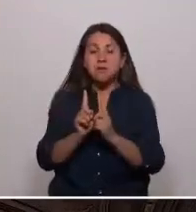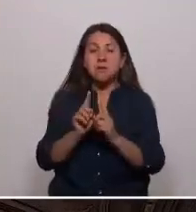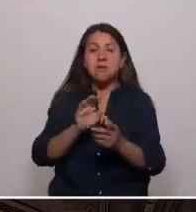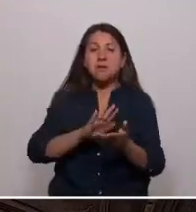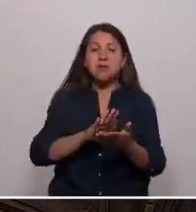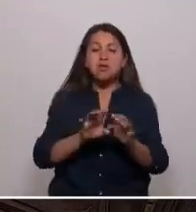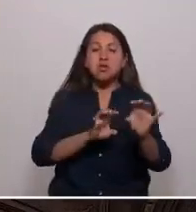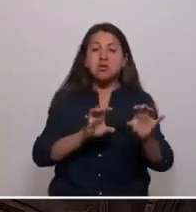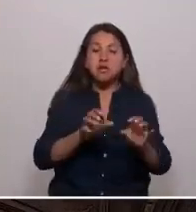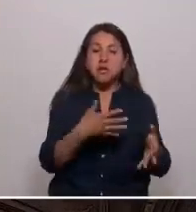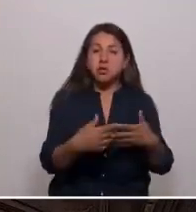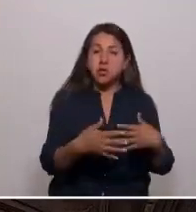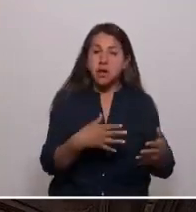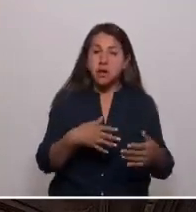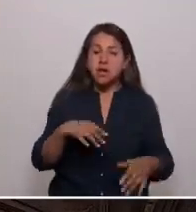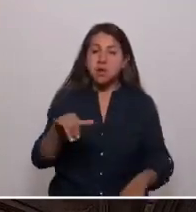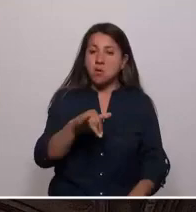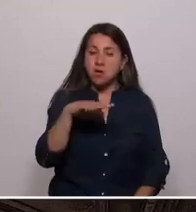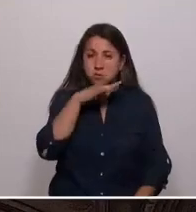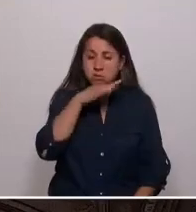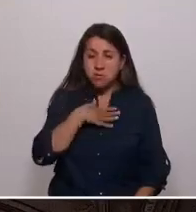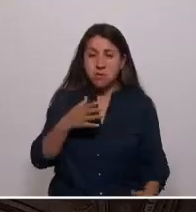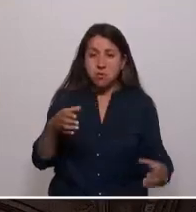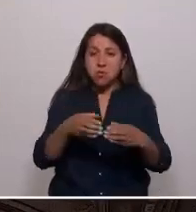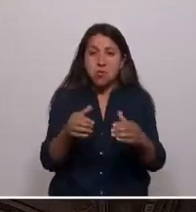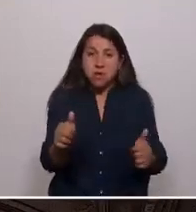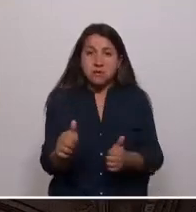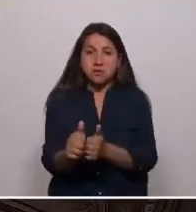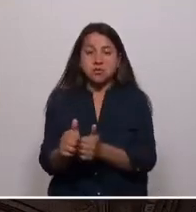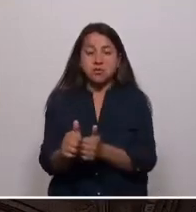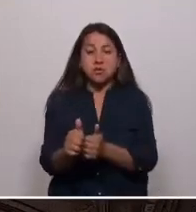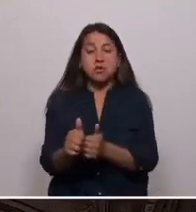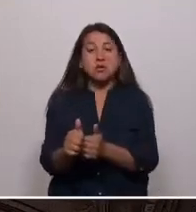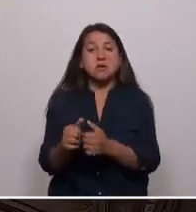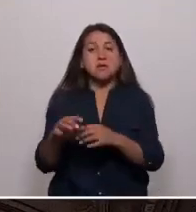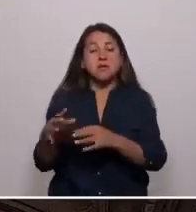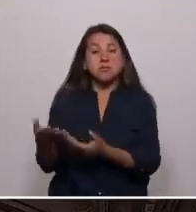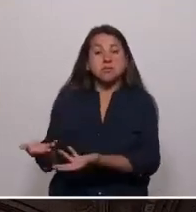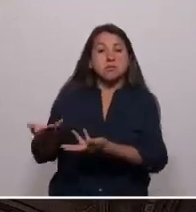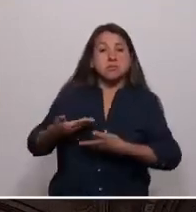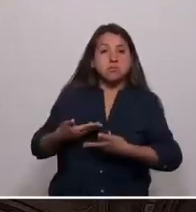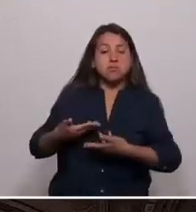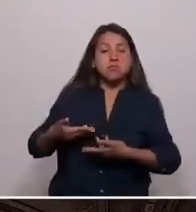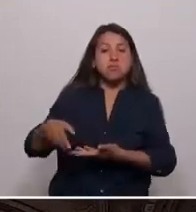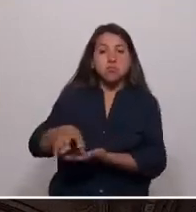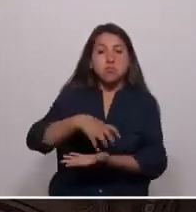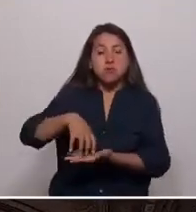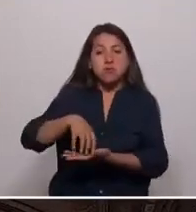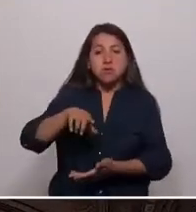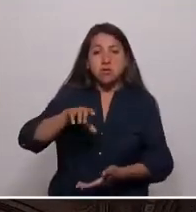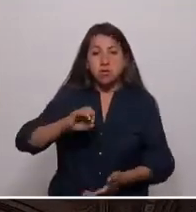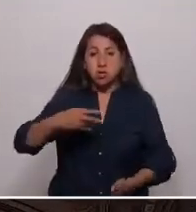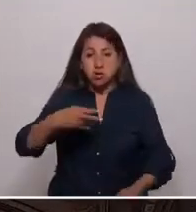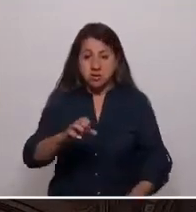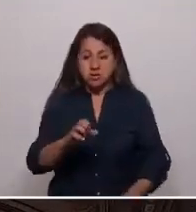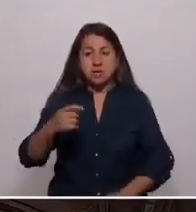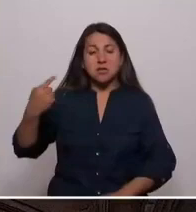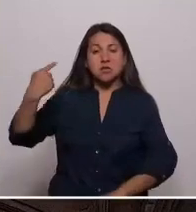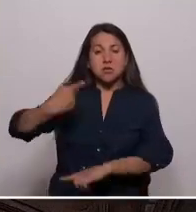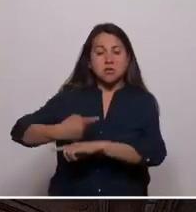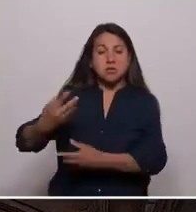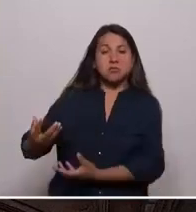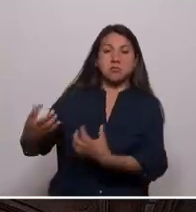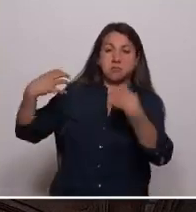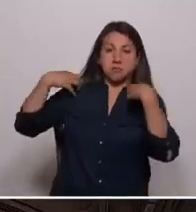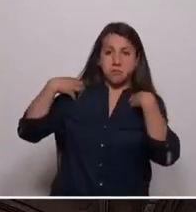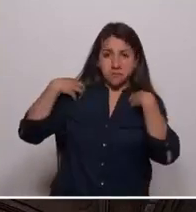Comunes. Junto a mi equipo asesor y de acuerdo a las orientaciones recibidas por los Lokshe, los que nos han mandatado,